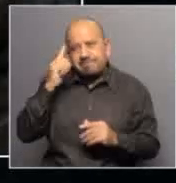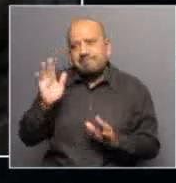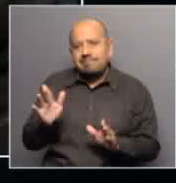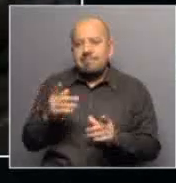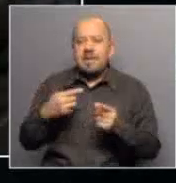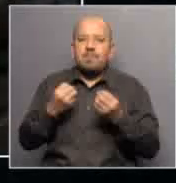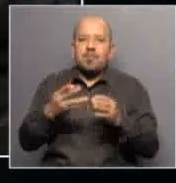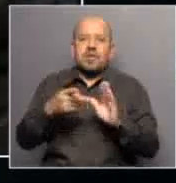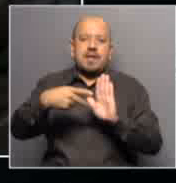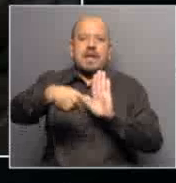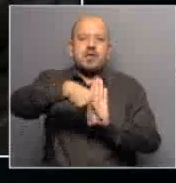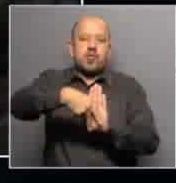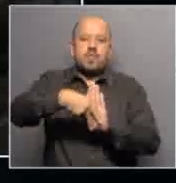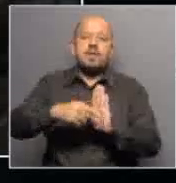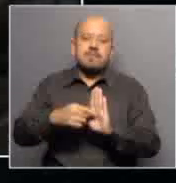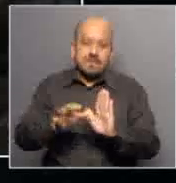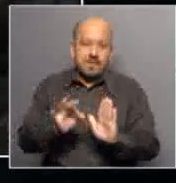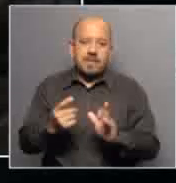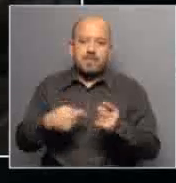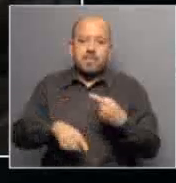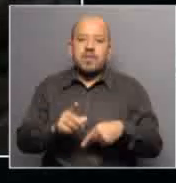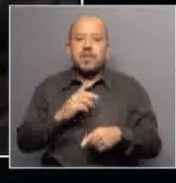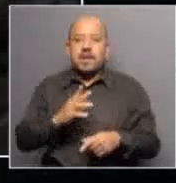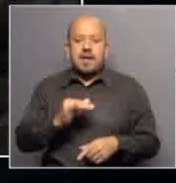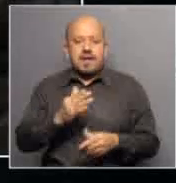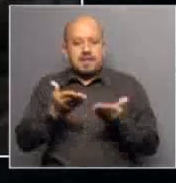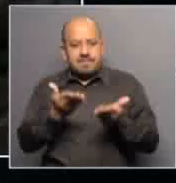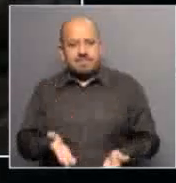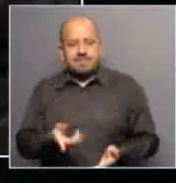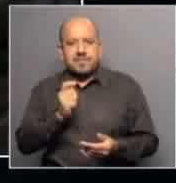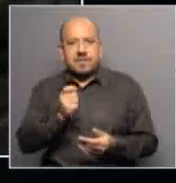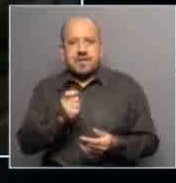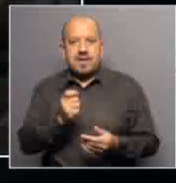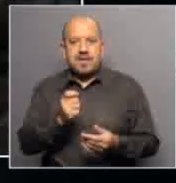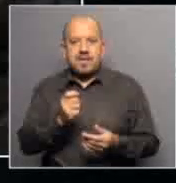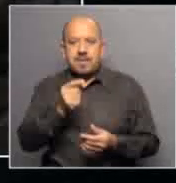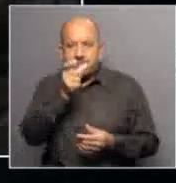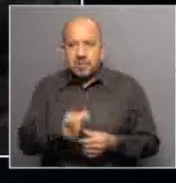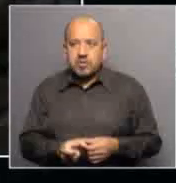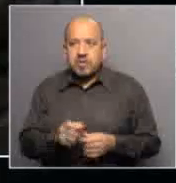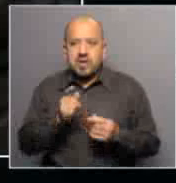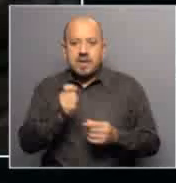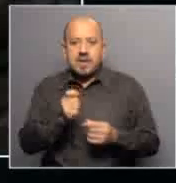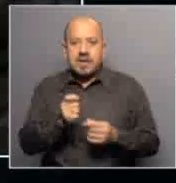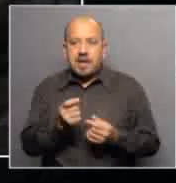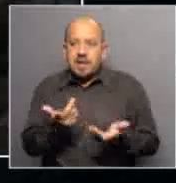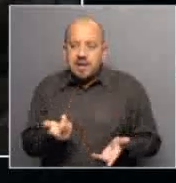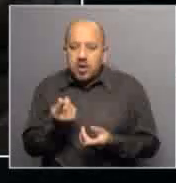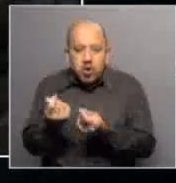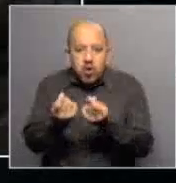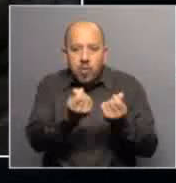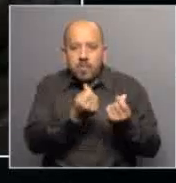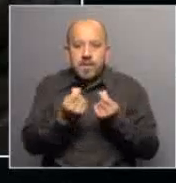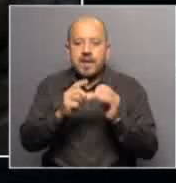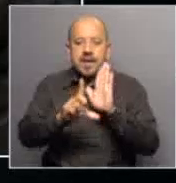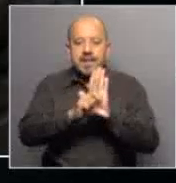y porque la identidad de quien consume, ese sí, la identidad de quien consume está establecido